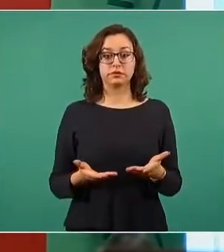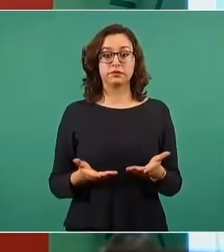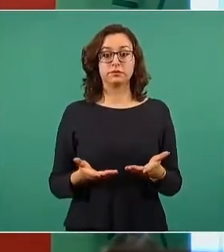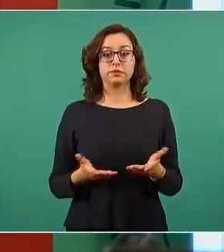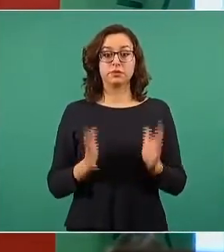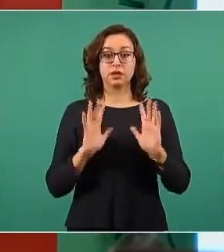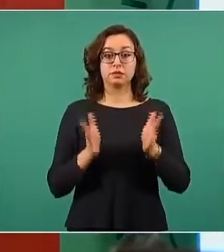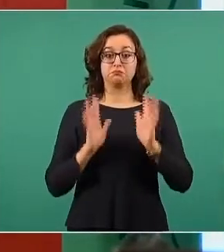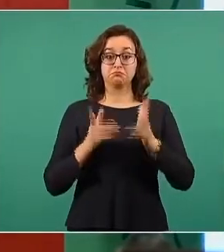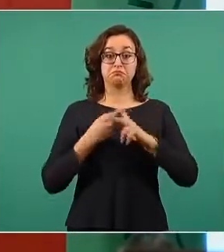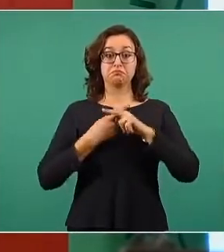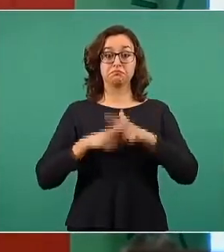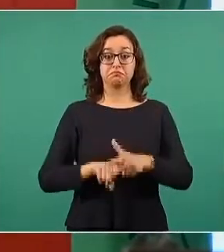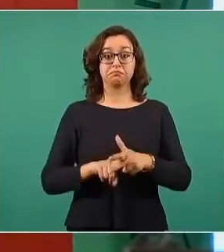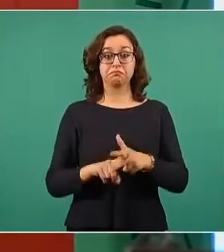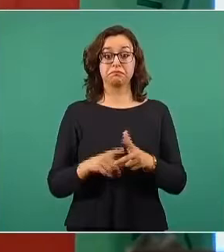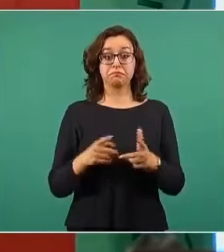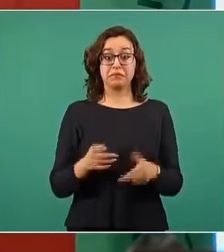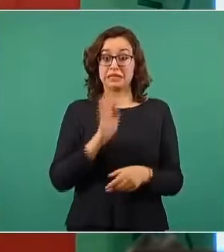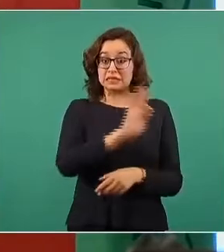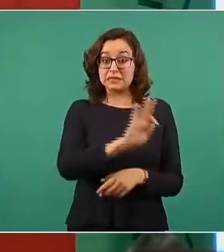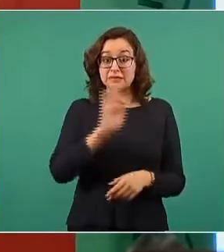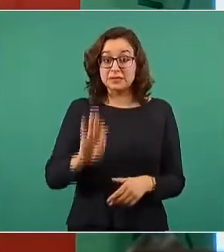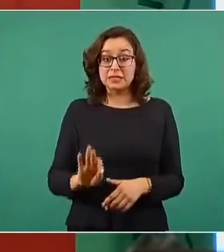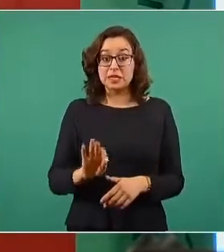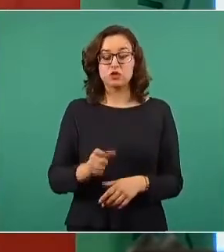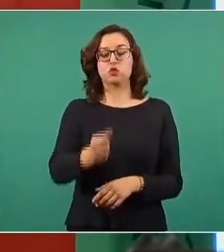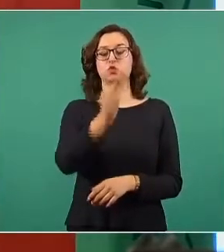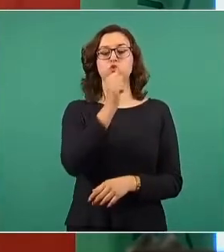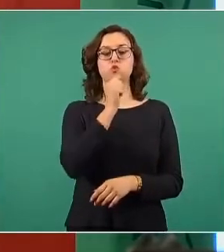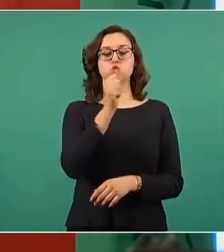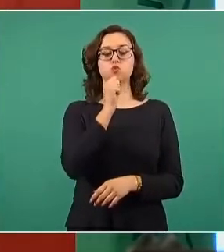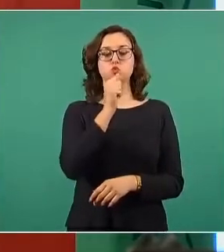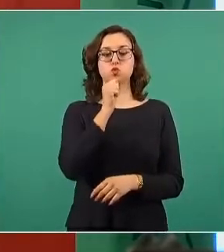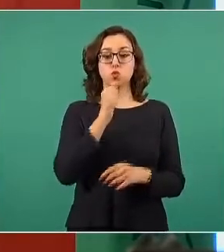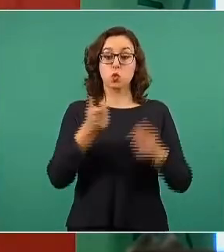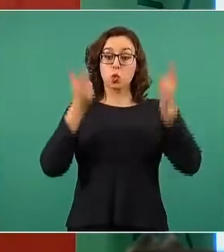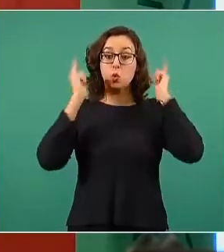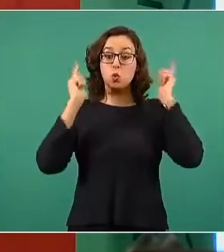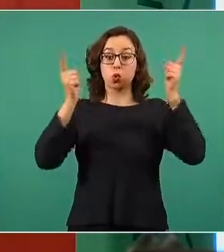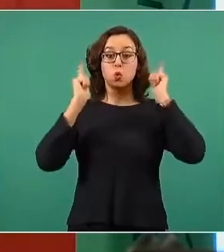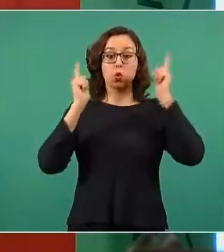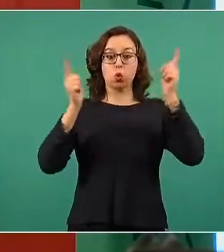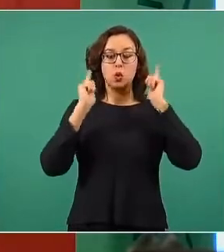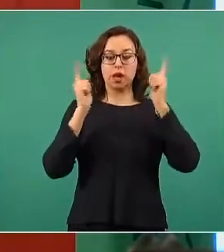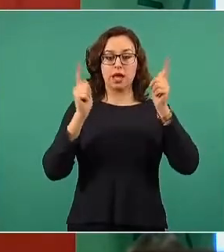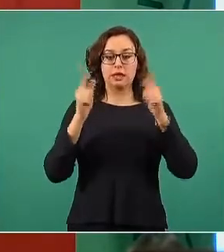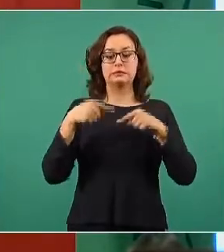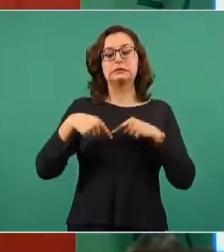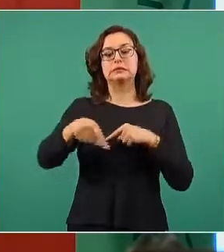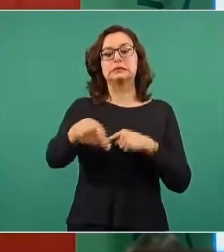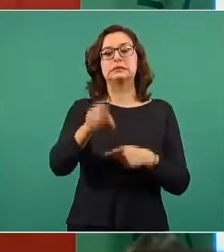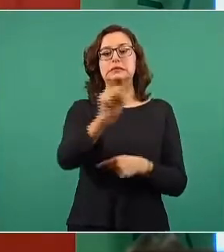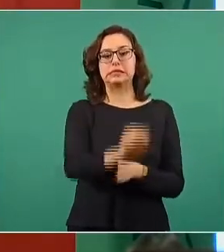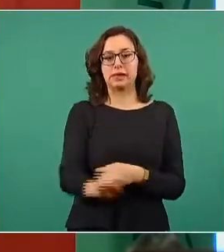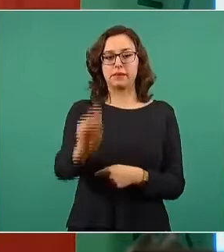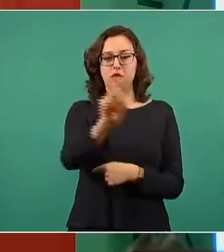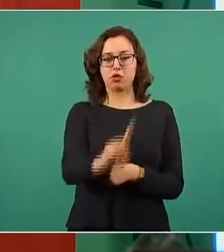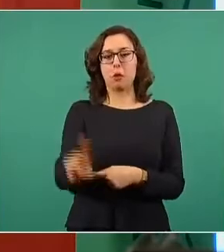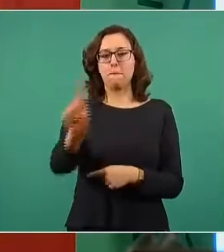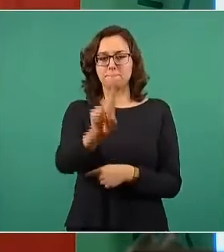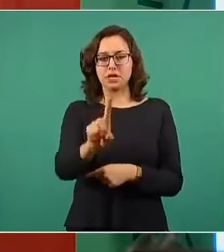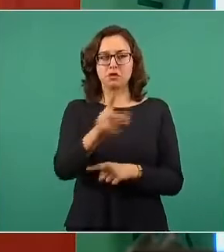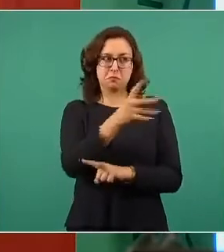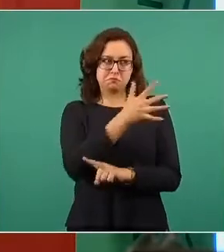recibir esa donación. La fecha exacta no se ha establecido, deseamos que sea posiblemente cerca del fin de semana. Hay un conjunto